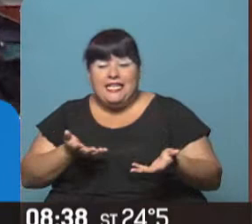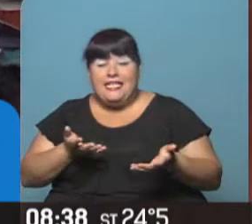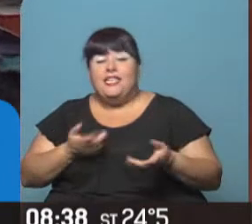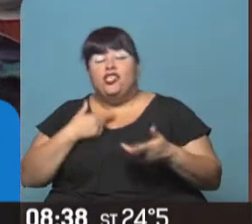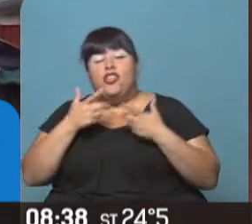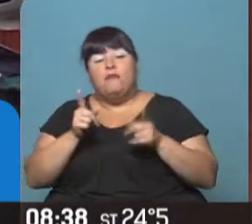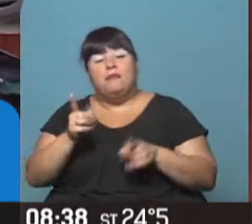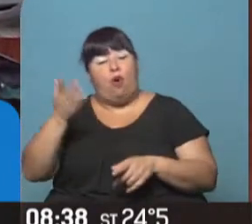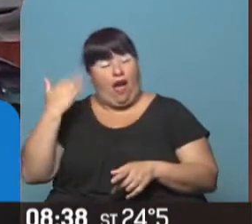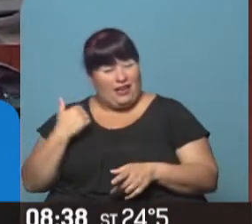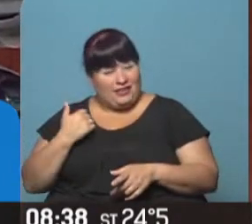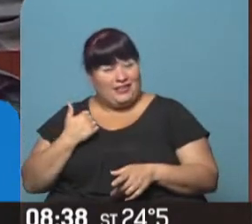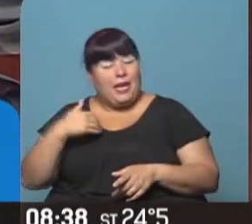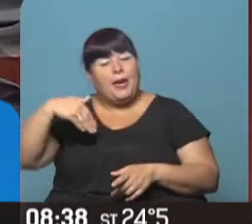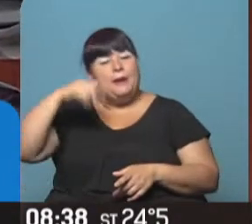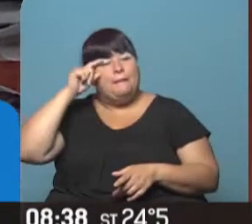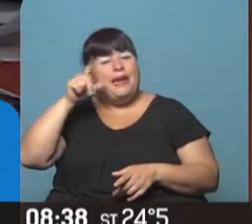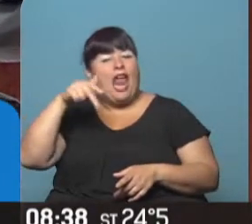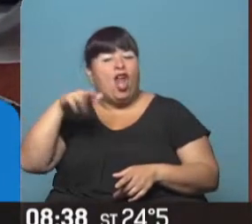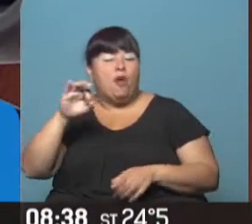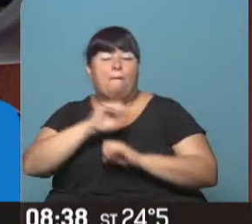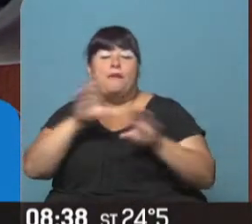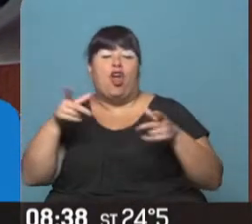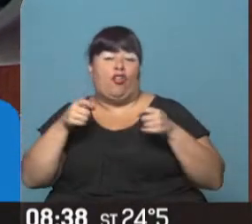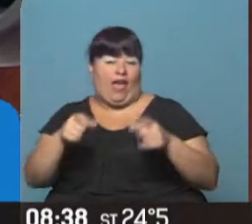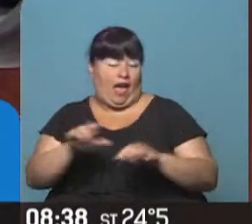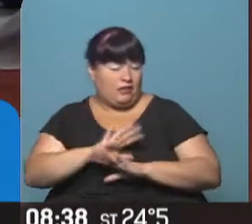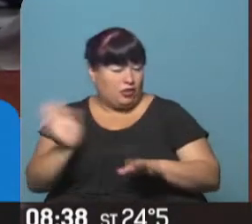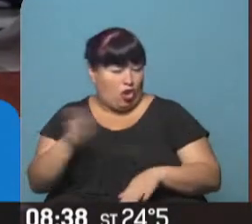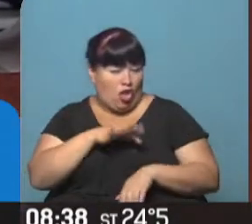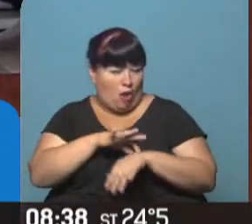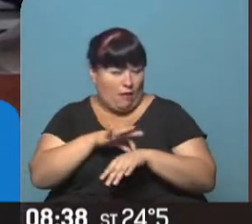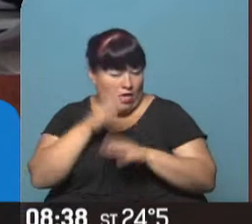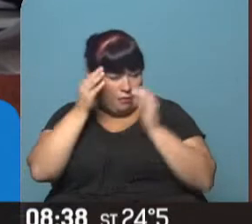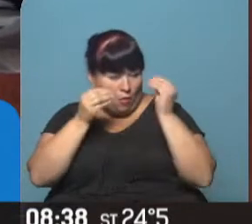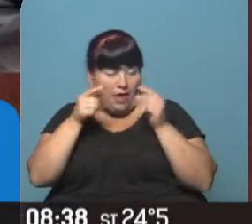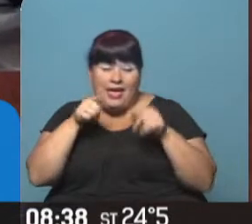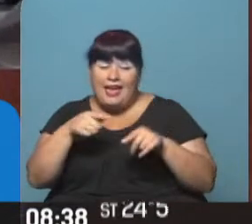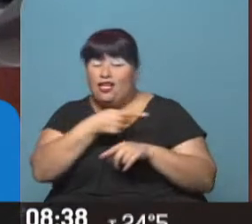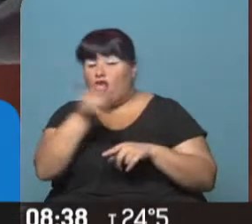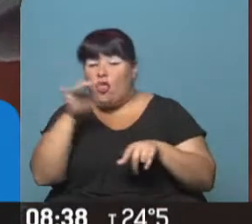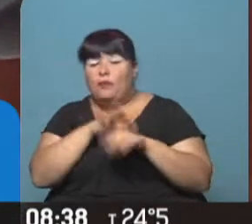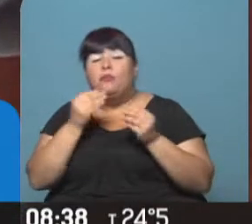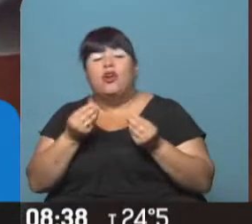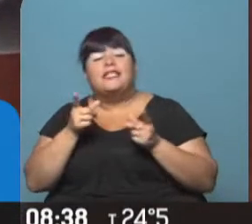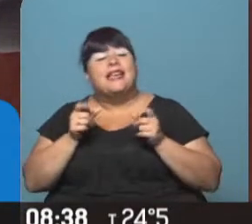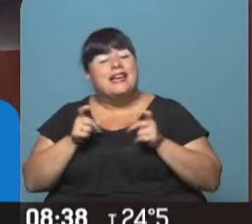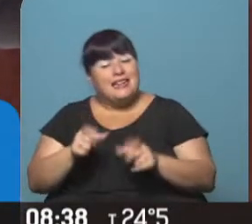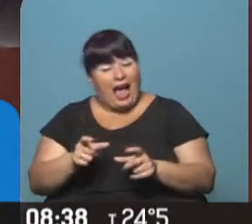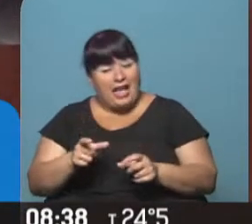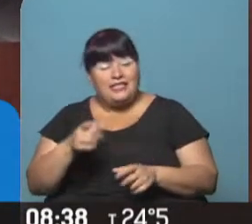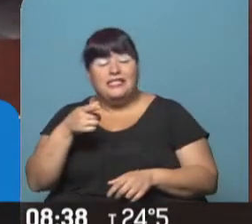como le decía anteriormente, el melanoma es el cuco de los oncólogos y del resto de los médicos, porque es un cáncer